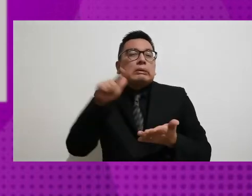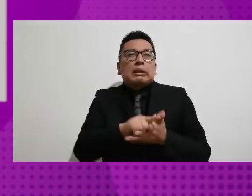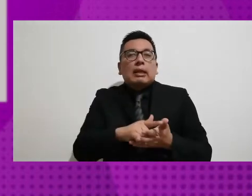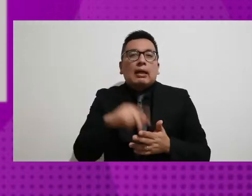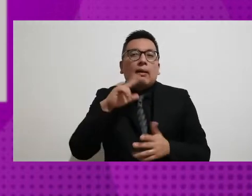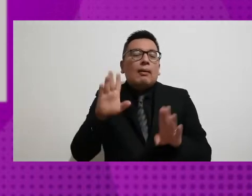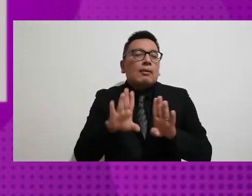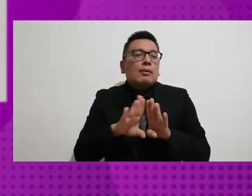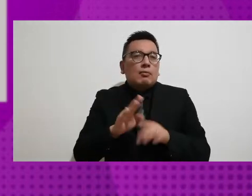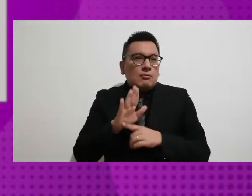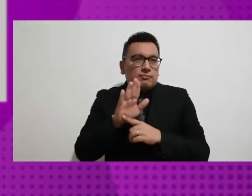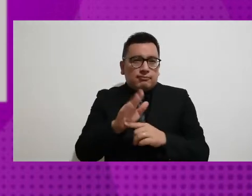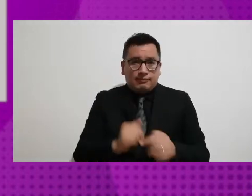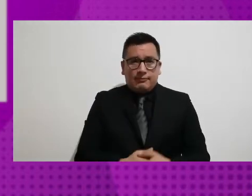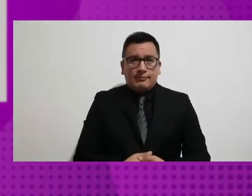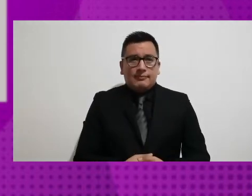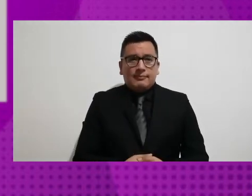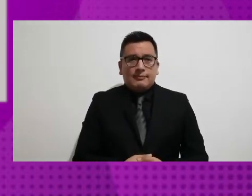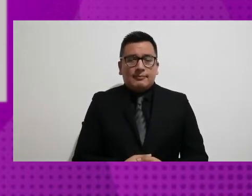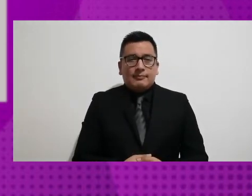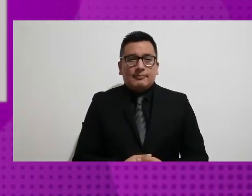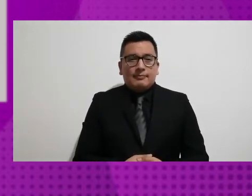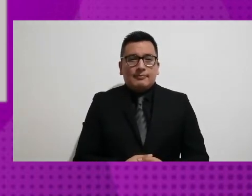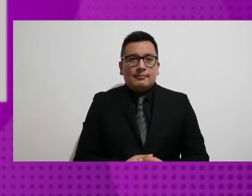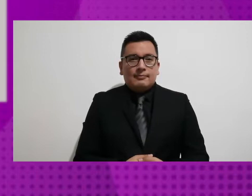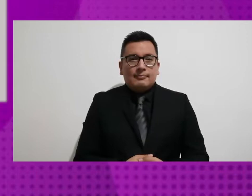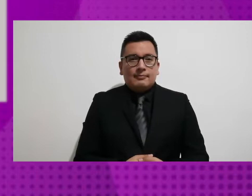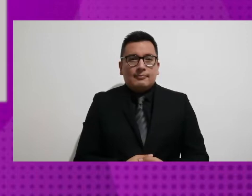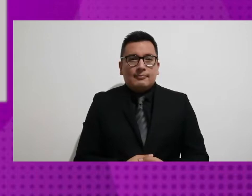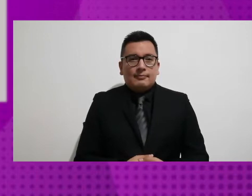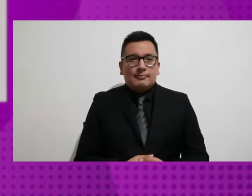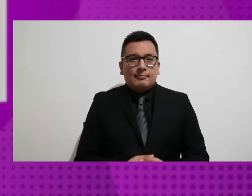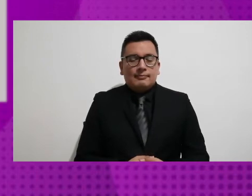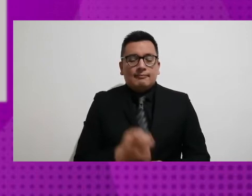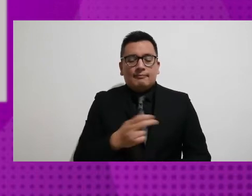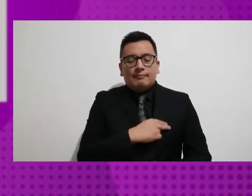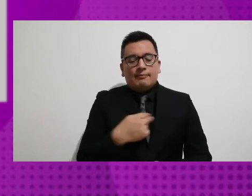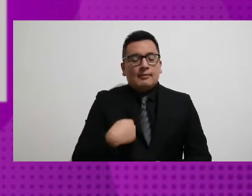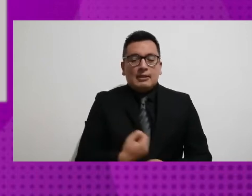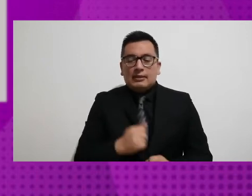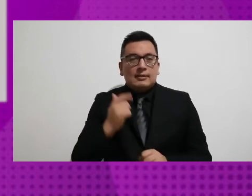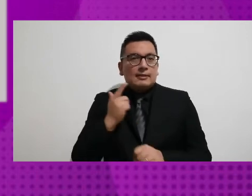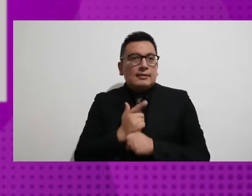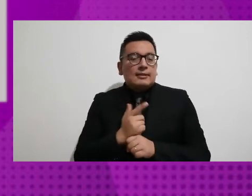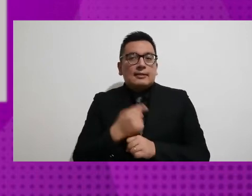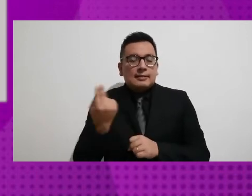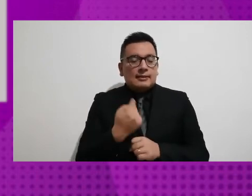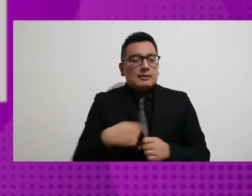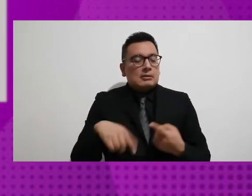Federación. Así, como base del Estado federal, podemos advertir principalmente los siguientes